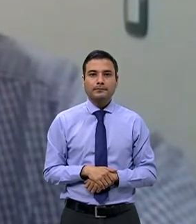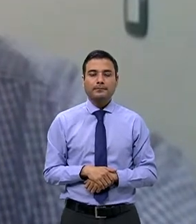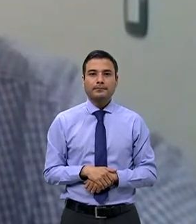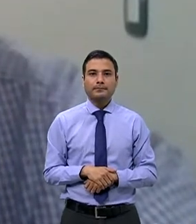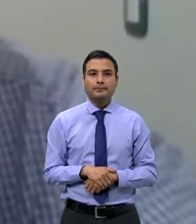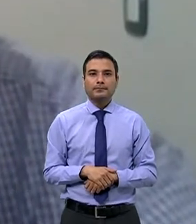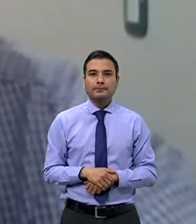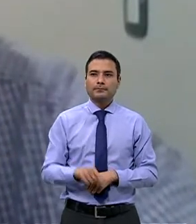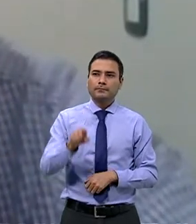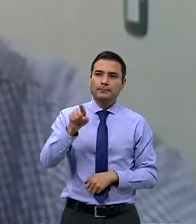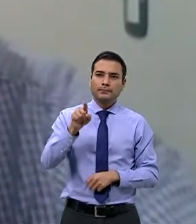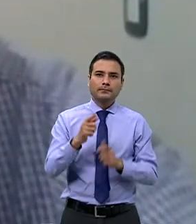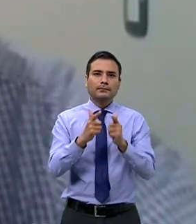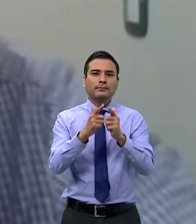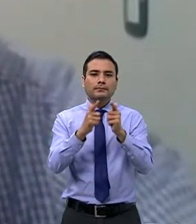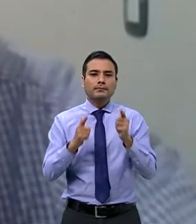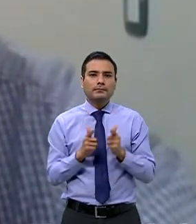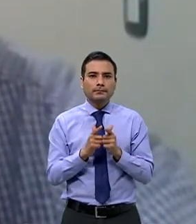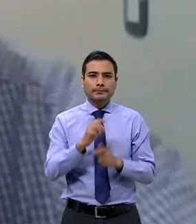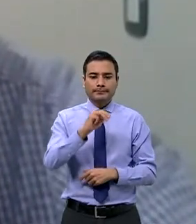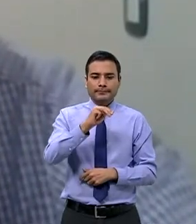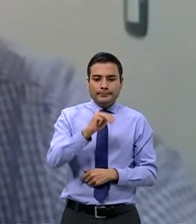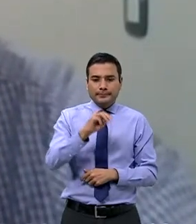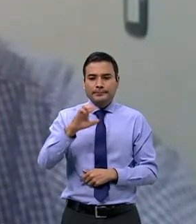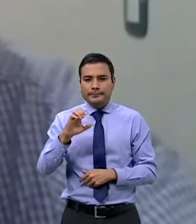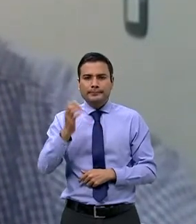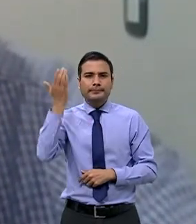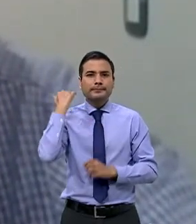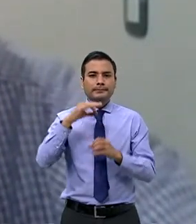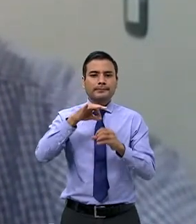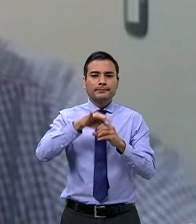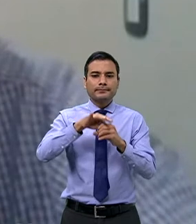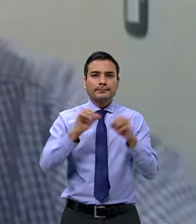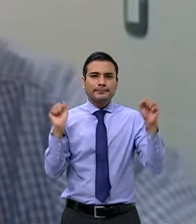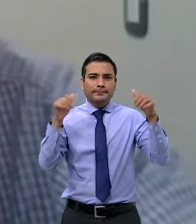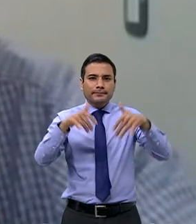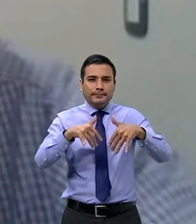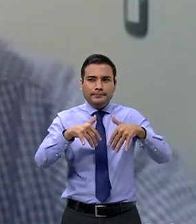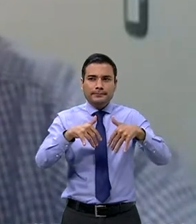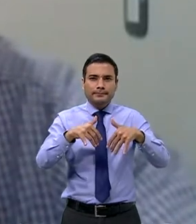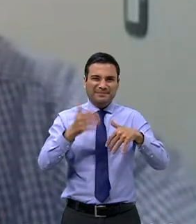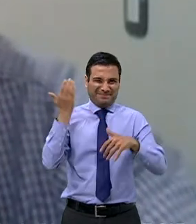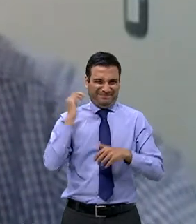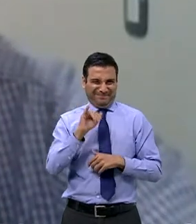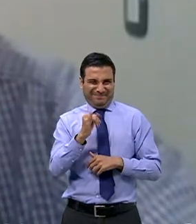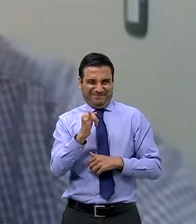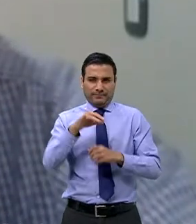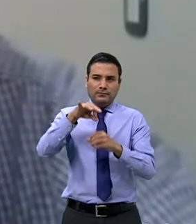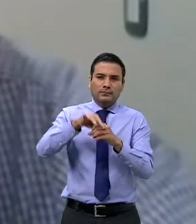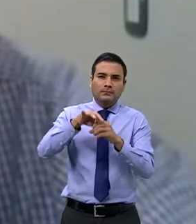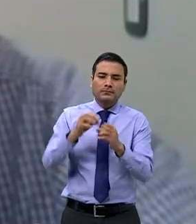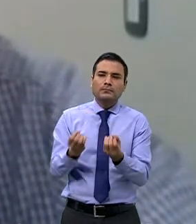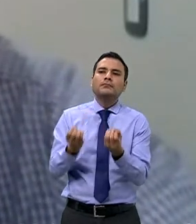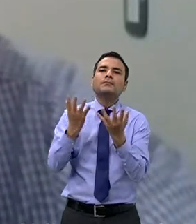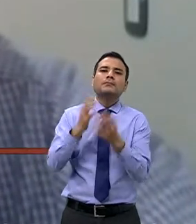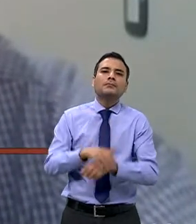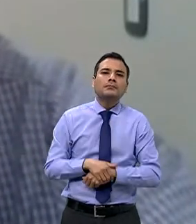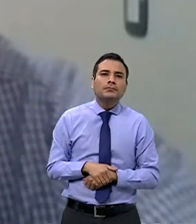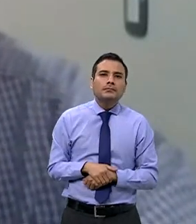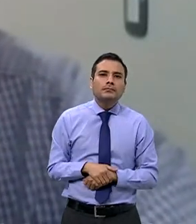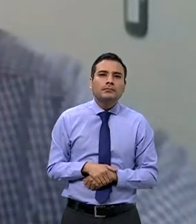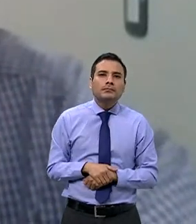el partido movimiento ciudadano en la elección que acaba de concluir en junio en la elección federal